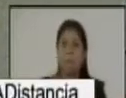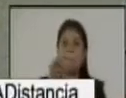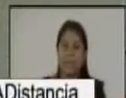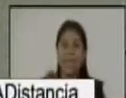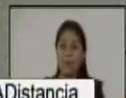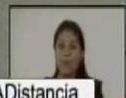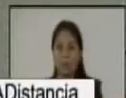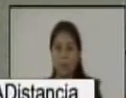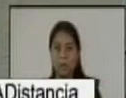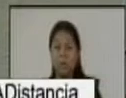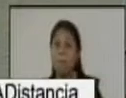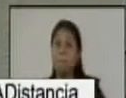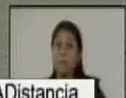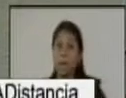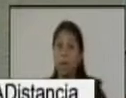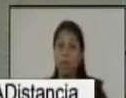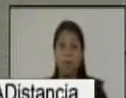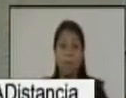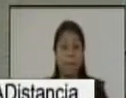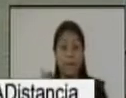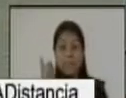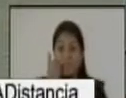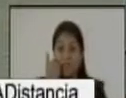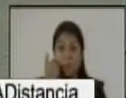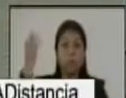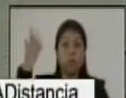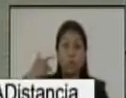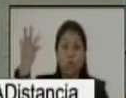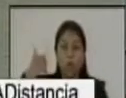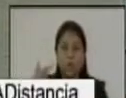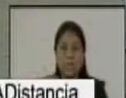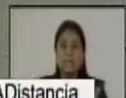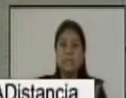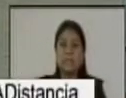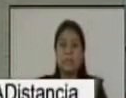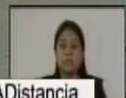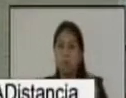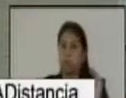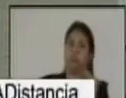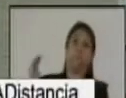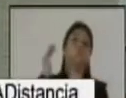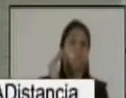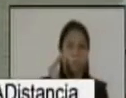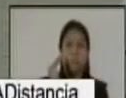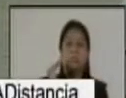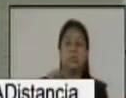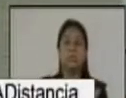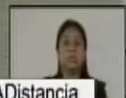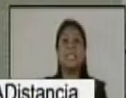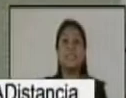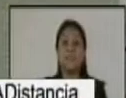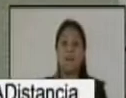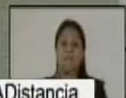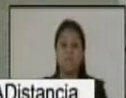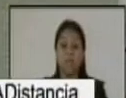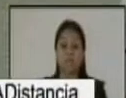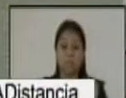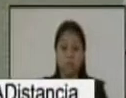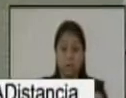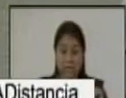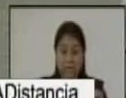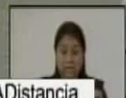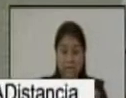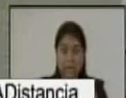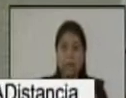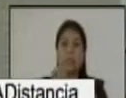nosotros llegamos a pasar 20 casos, eso implica que la potencialidad de que esos 20 casos se conviertan en el